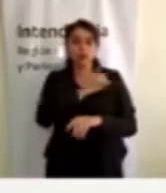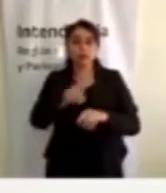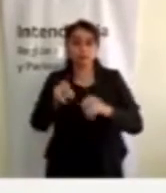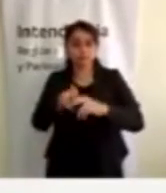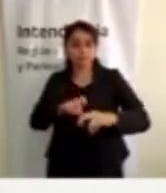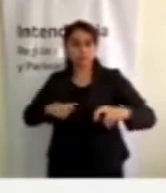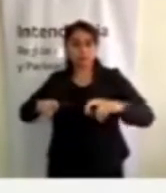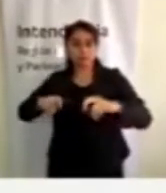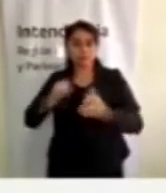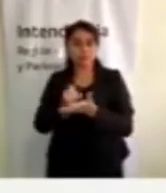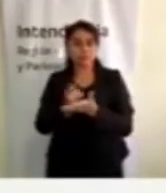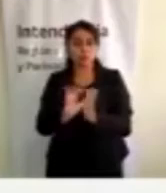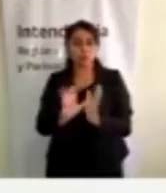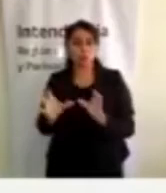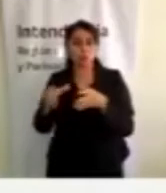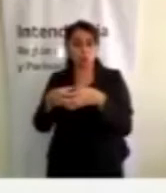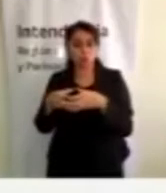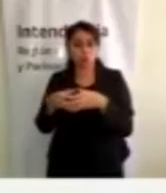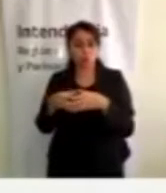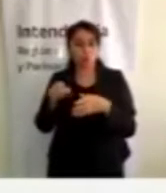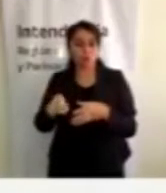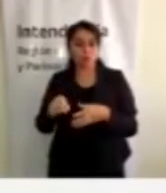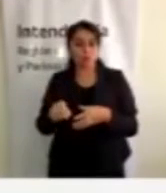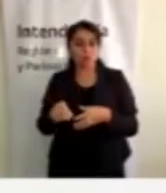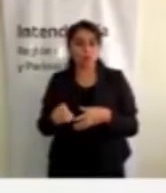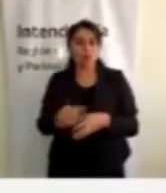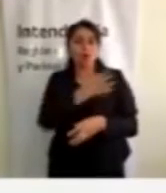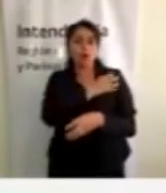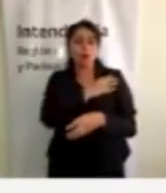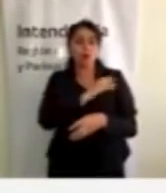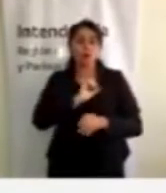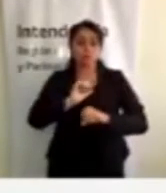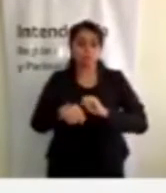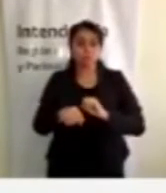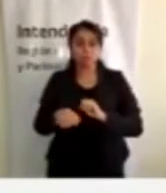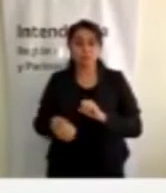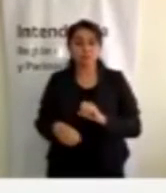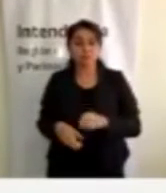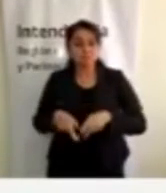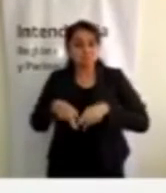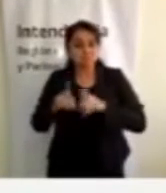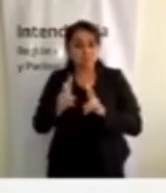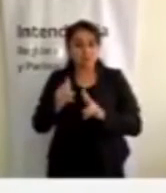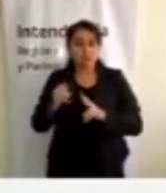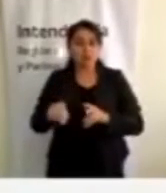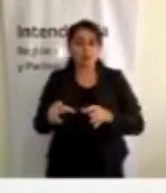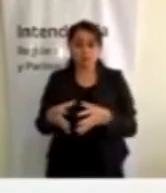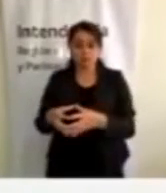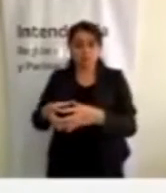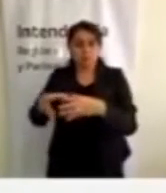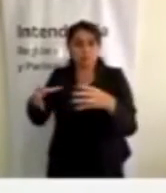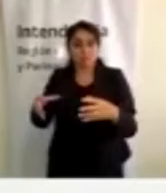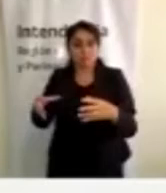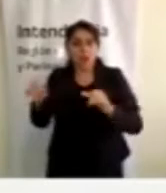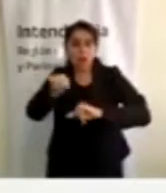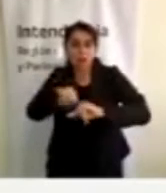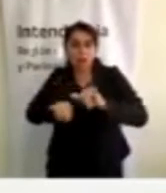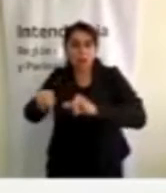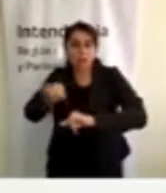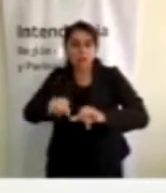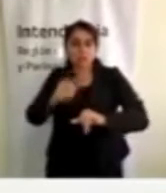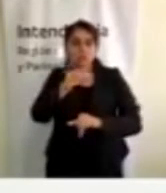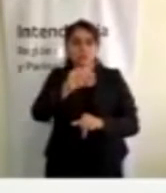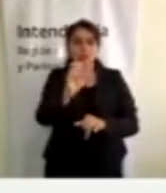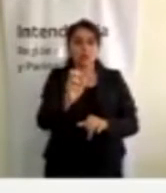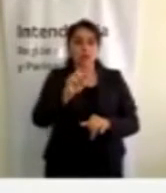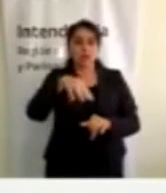los consejeros regionales autorizaron, hemos aumentado la capacidad en el laboratorio de la Seremía, gracias a la